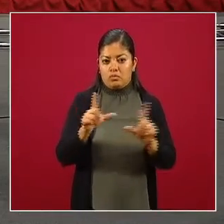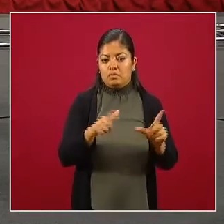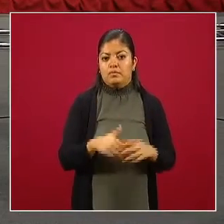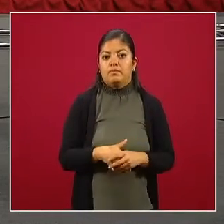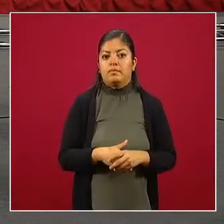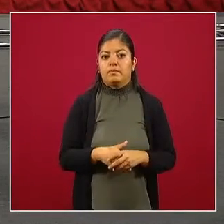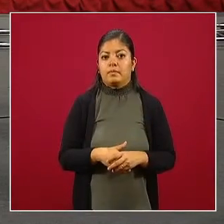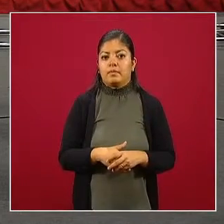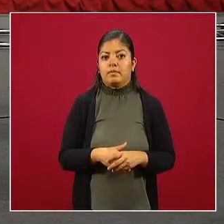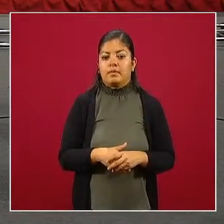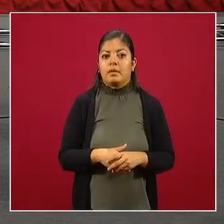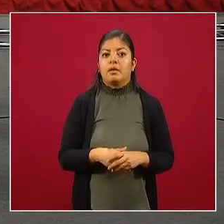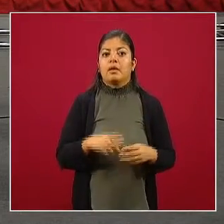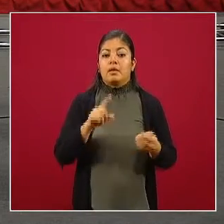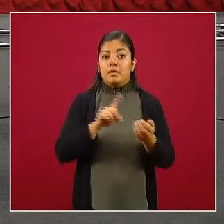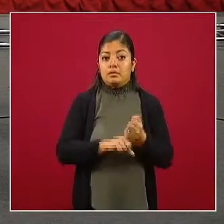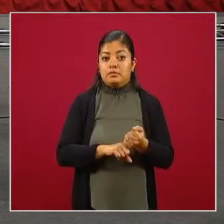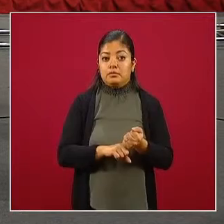inmunidad de rebaño.